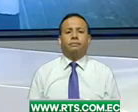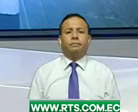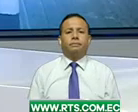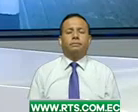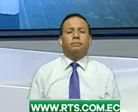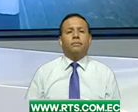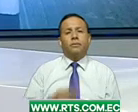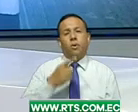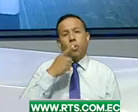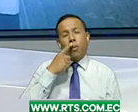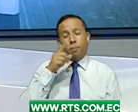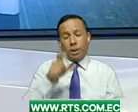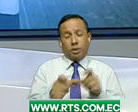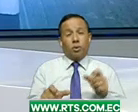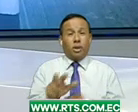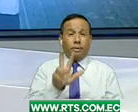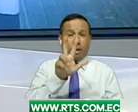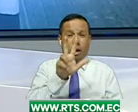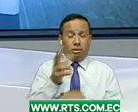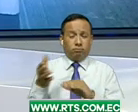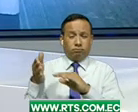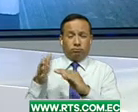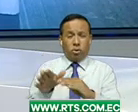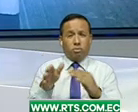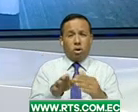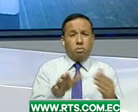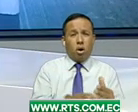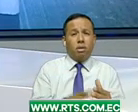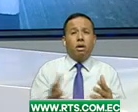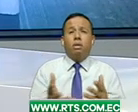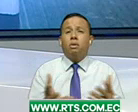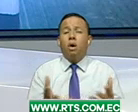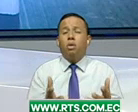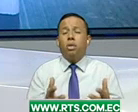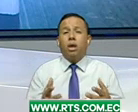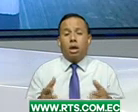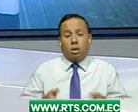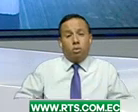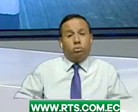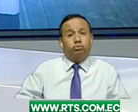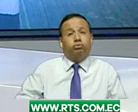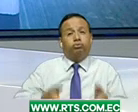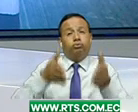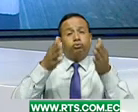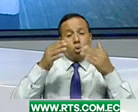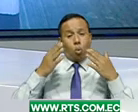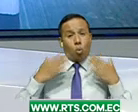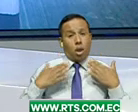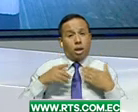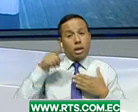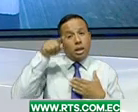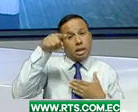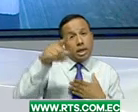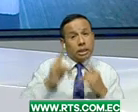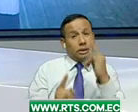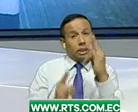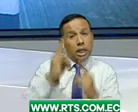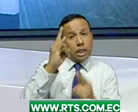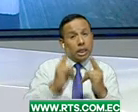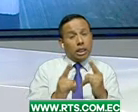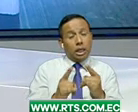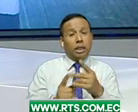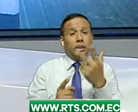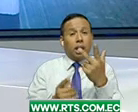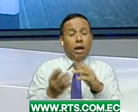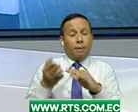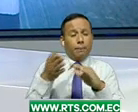Tres personas murieron en un trágico accidente de tránsito en la vía Guayaquil-Salinas. Otras dos sufrieron graves heridas, por lo que fueron llevadas hasta